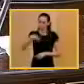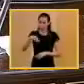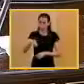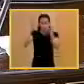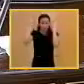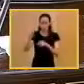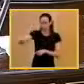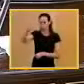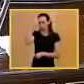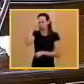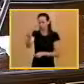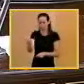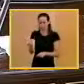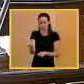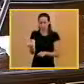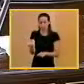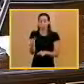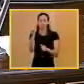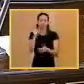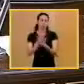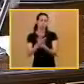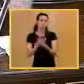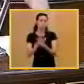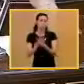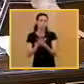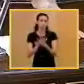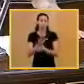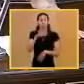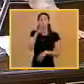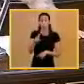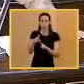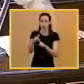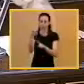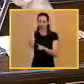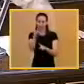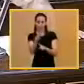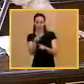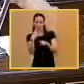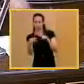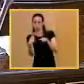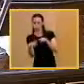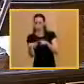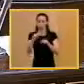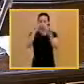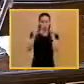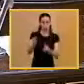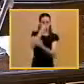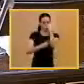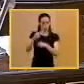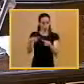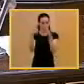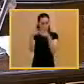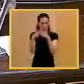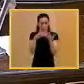tan consciente como obligadamente impasible ante las carencias y contradicciones del modelo económico-social vigente. Su